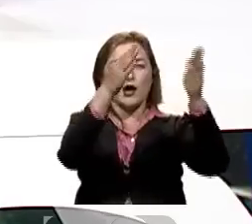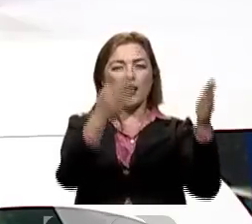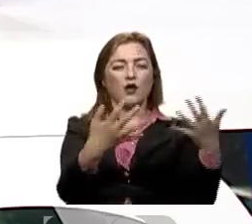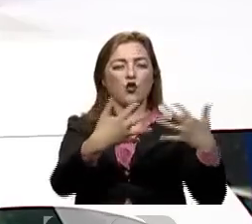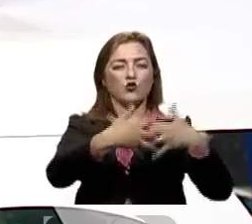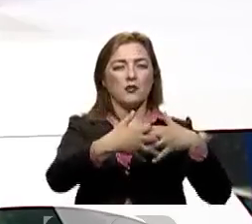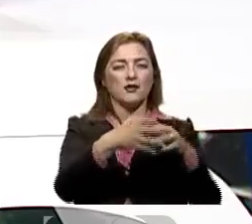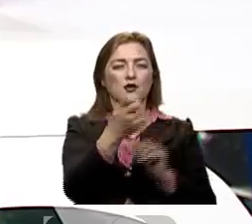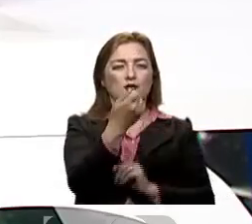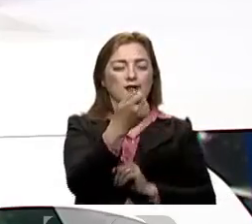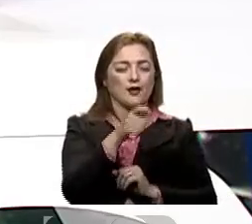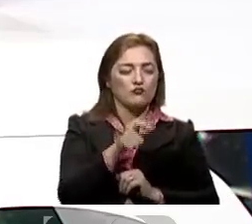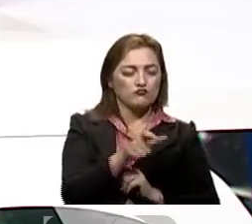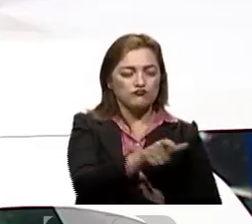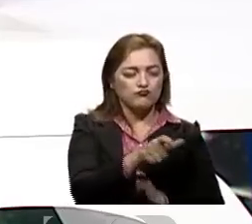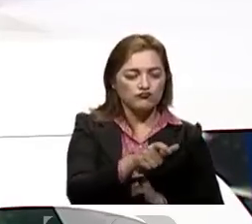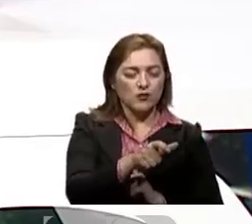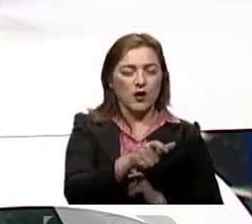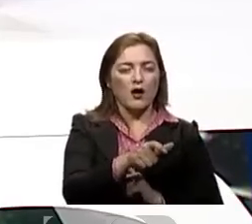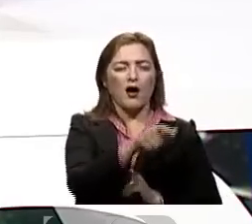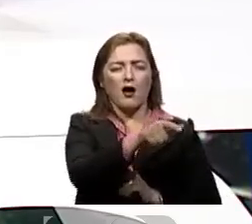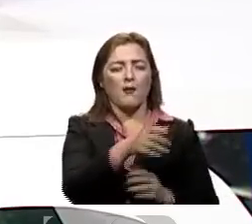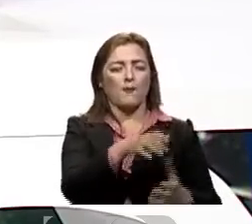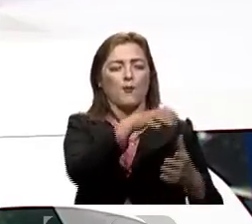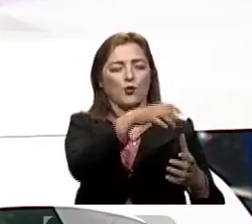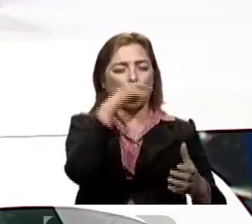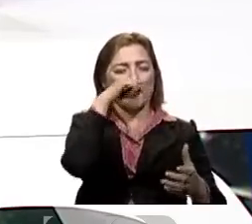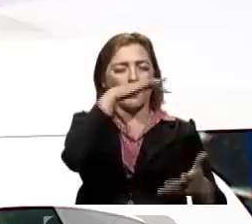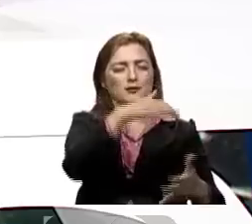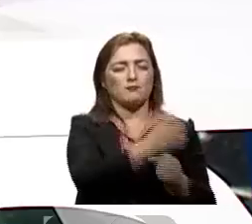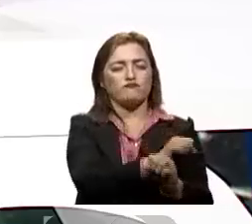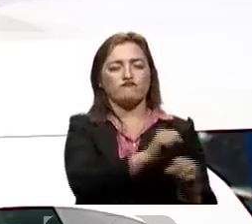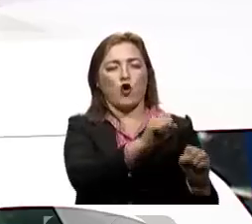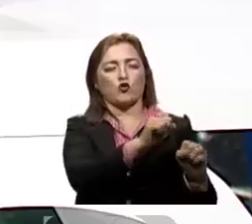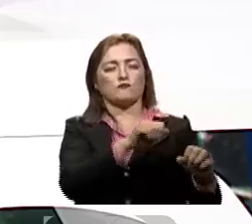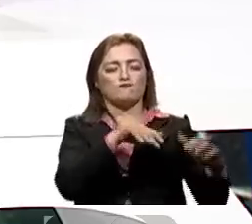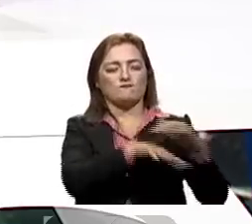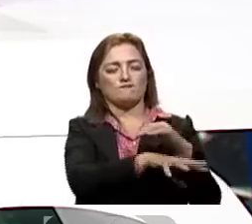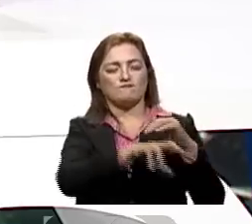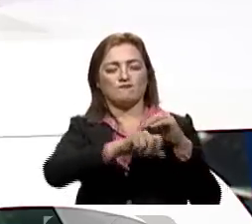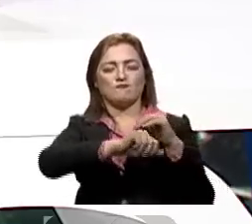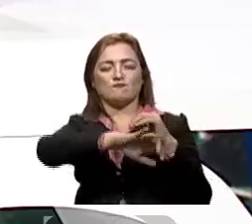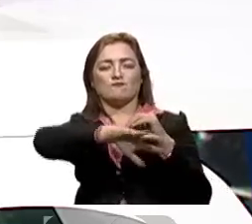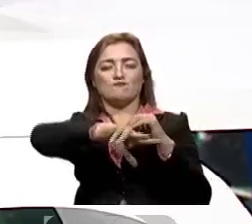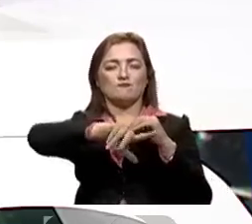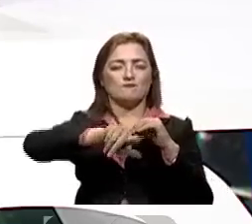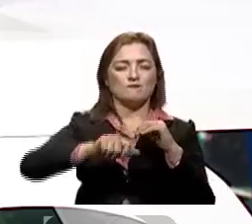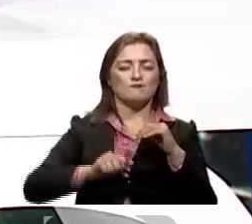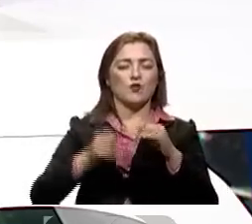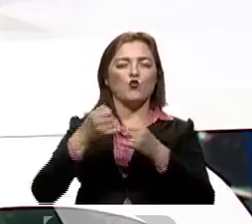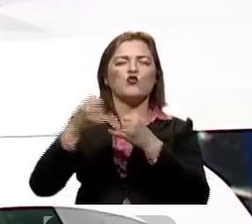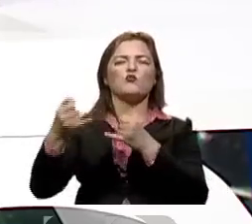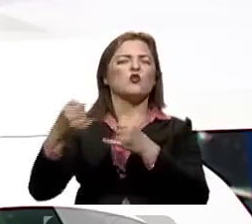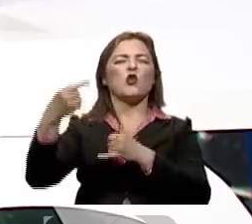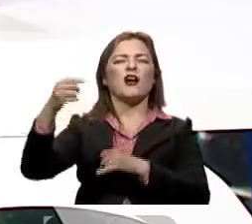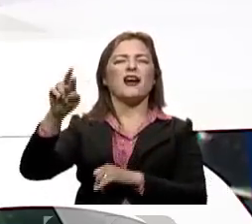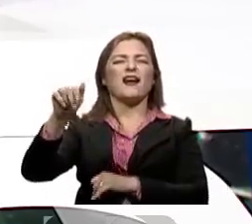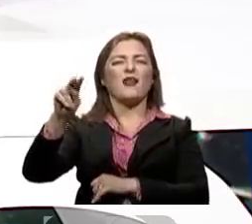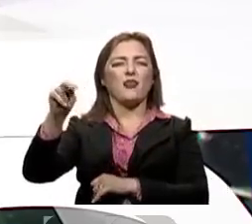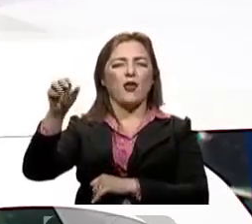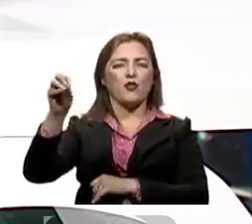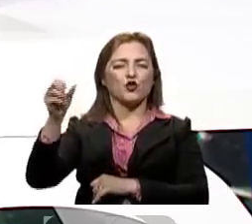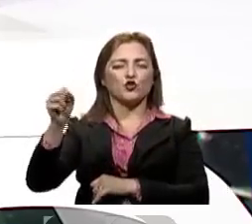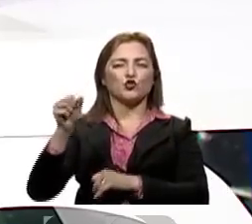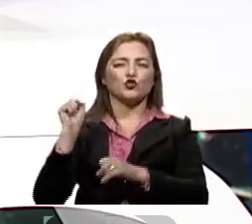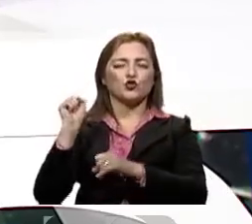sido robados en Quito. El último caso ocurrido fue en el sector de La Granados, en el norte de la capital. Este artefacto funcionaba en